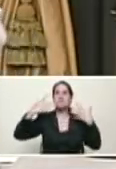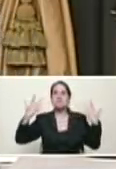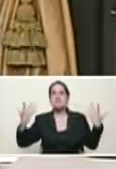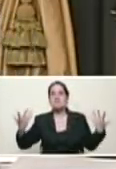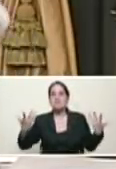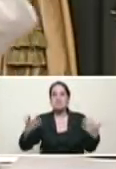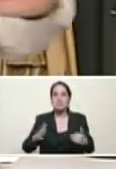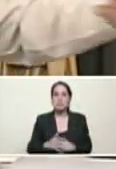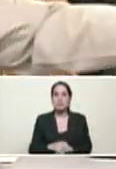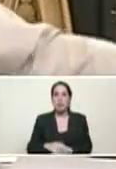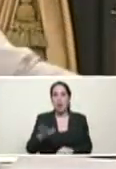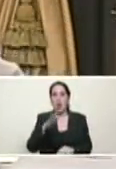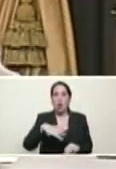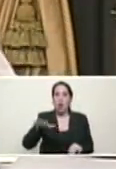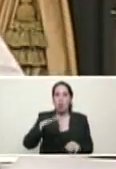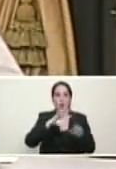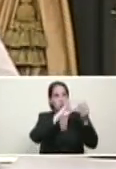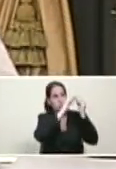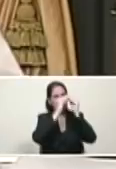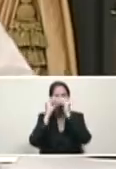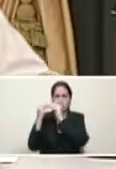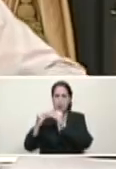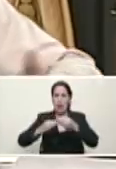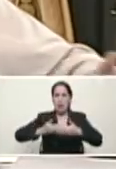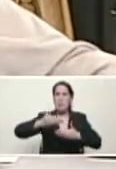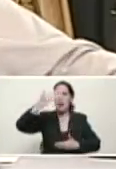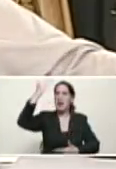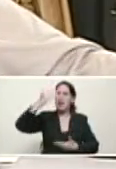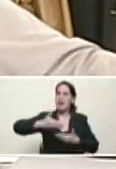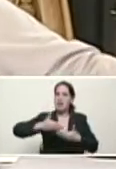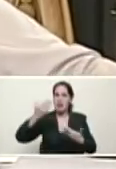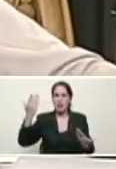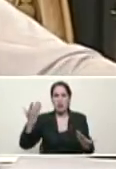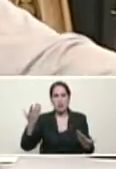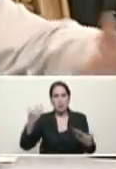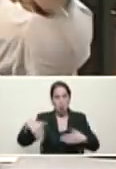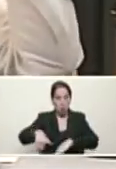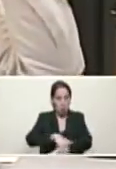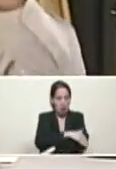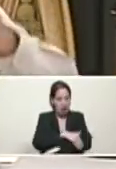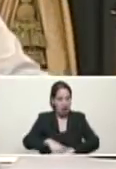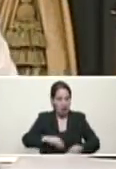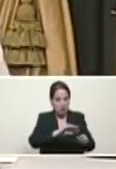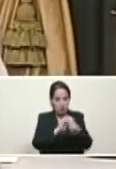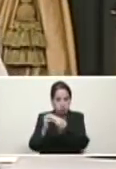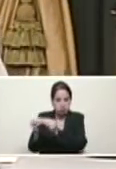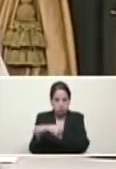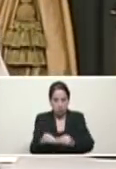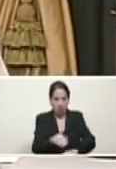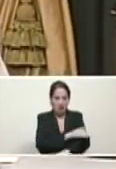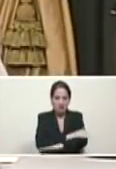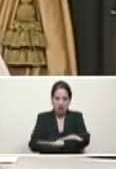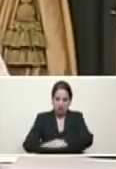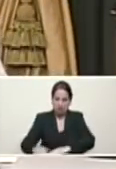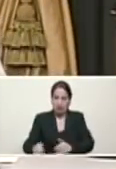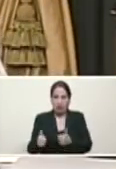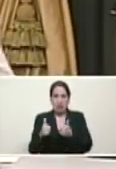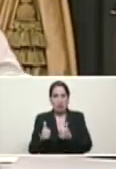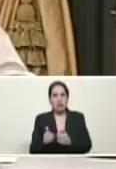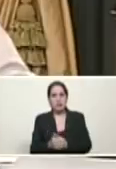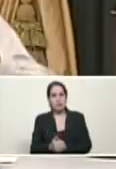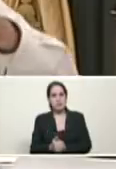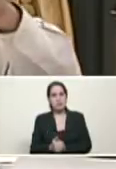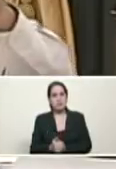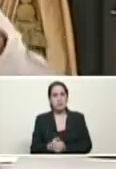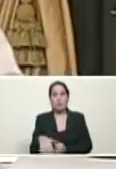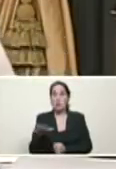puede ir un paredón arreglado? ¿Dónde puede ir una calle bien asfaltada? ¿Dónde pueden estar